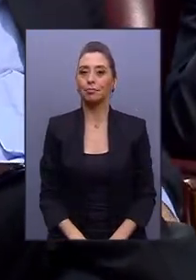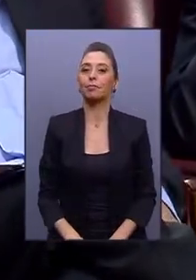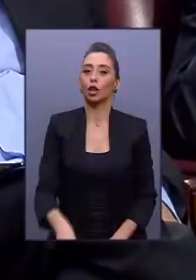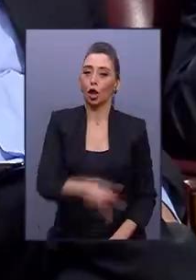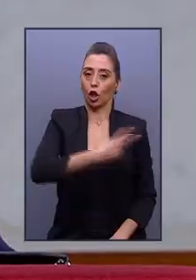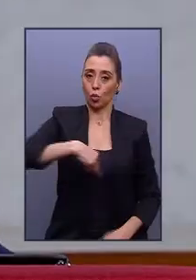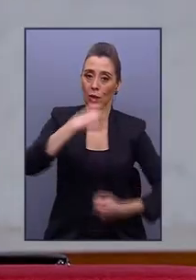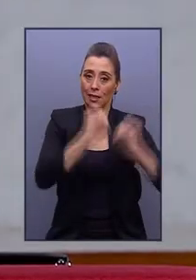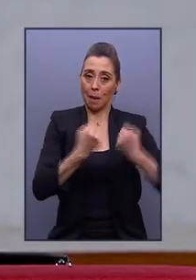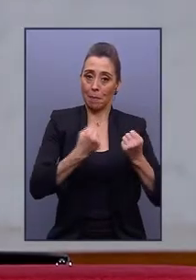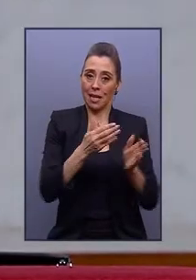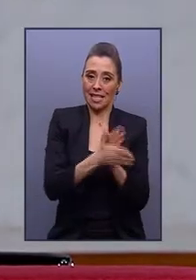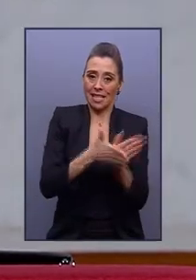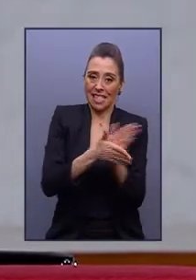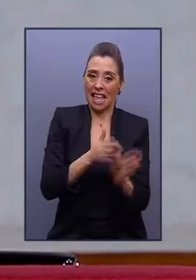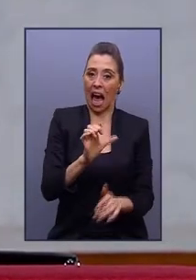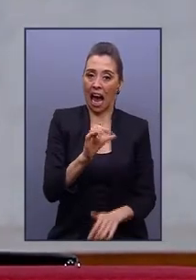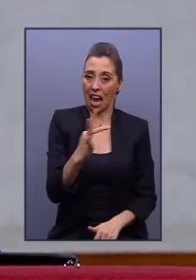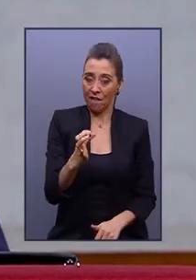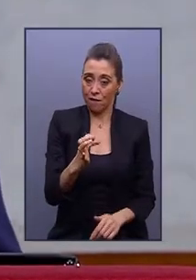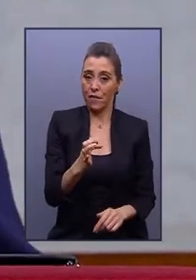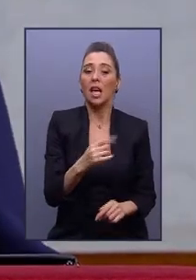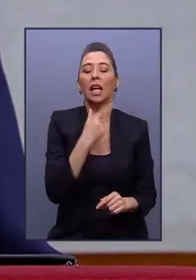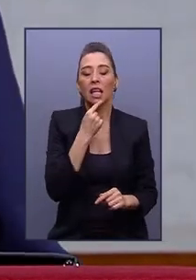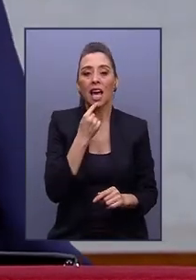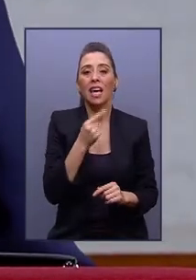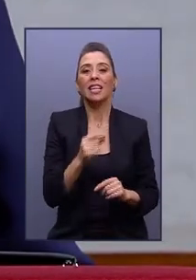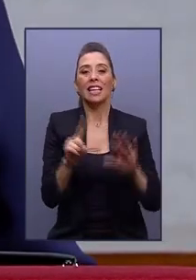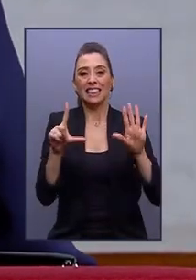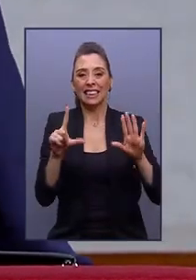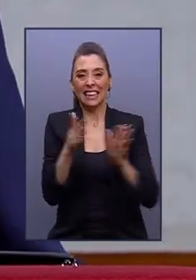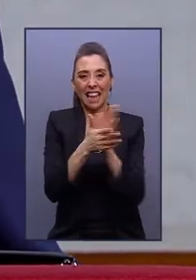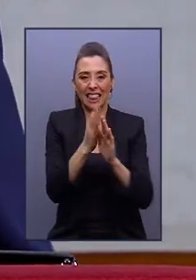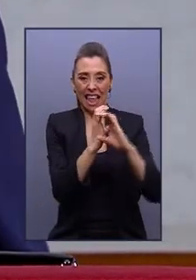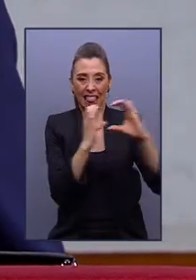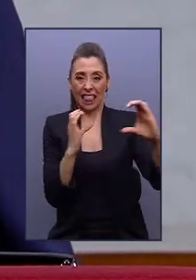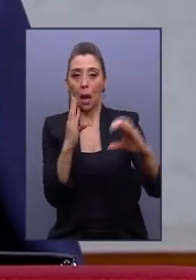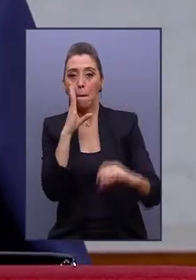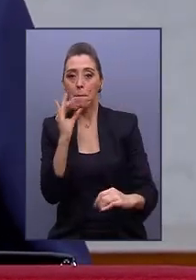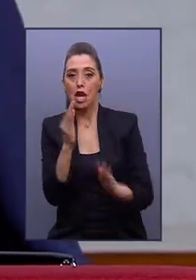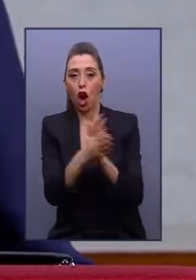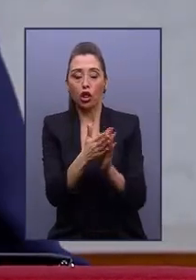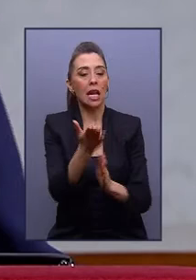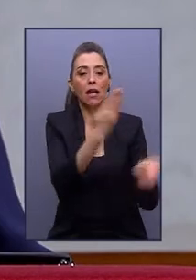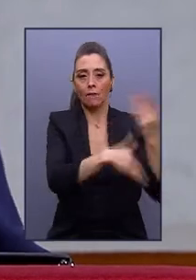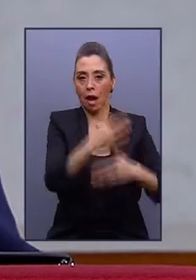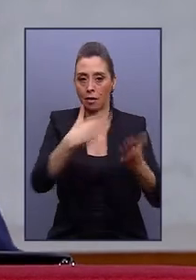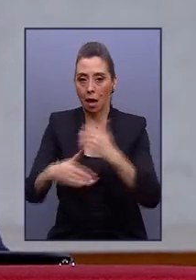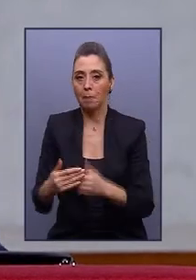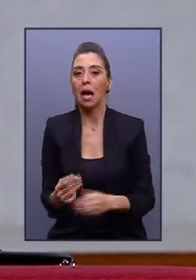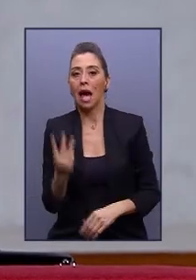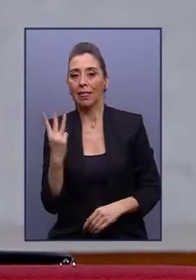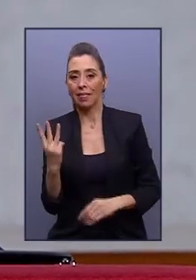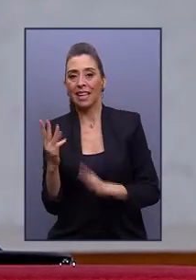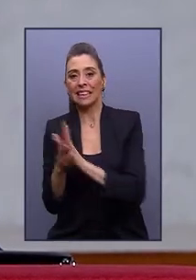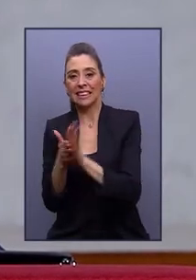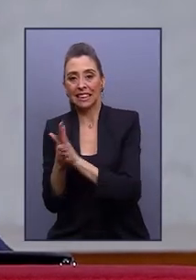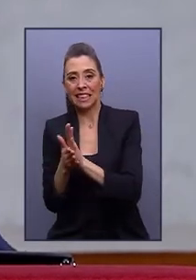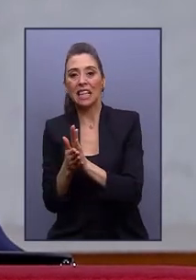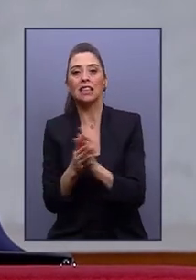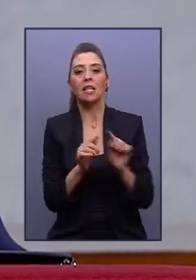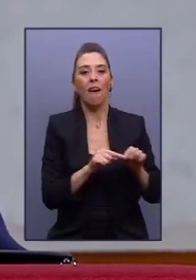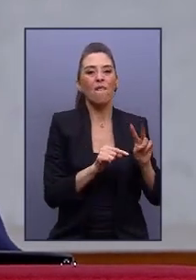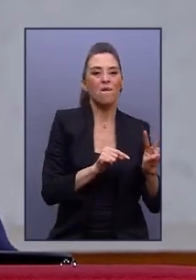Nuestra empresa de ferrocarriles tiene presupuestado renovar 7 trenes del Biotren, además de 3 en el tramo Victoria-Temuco